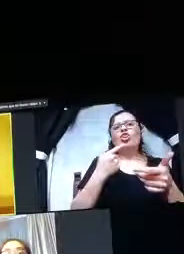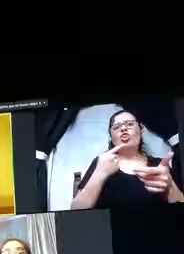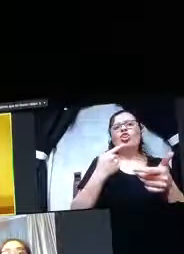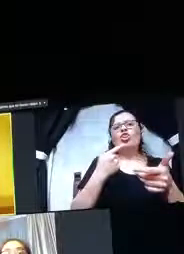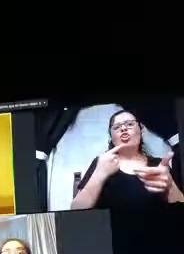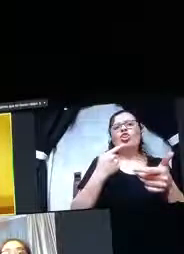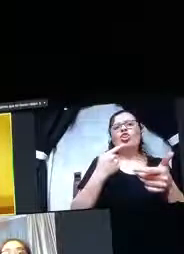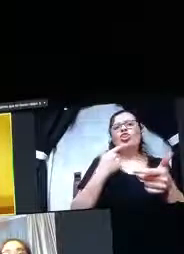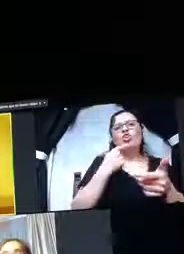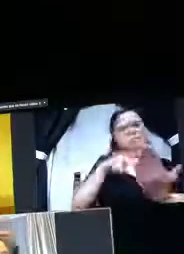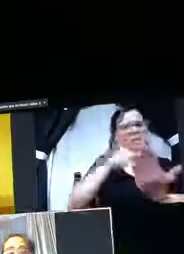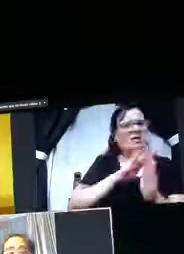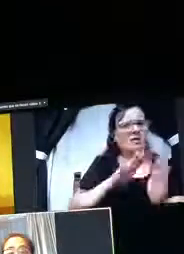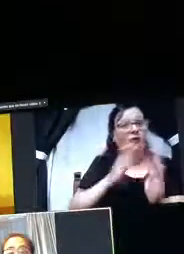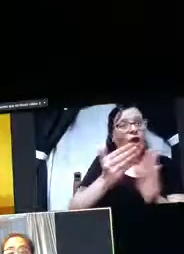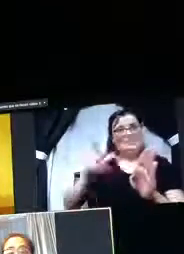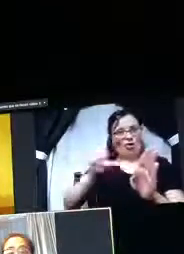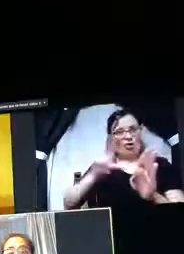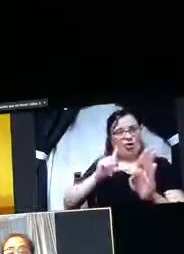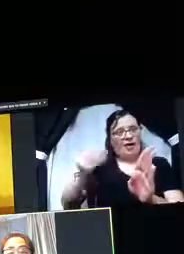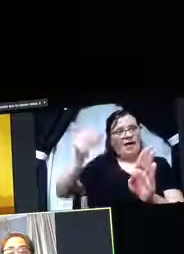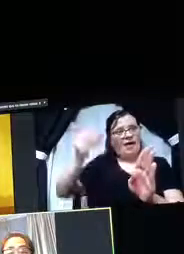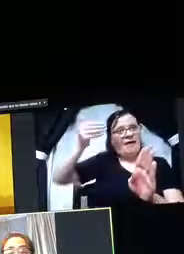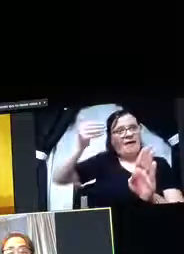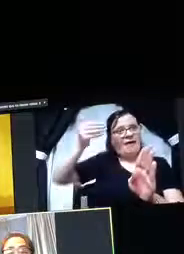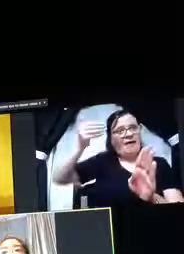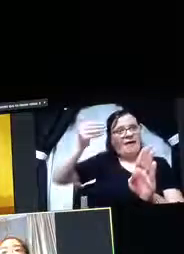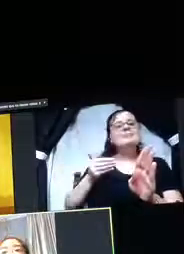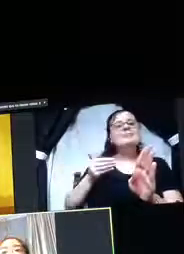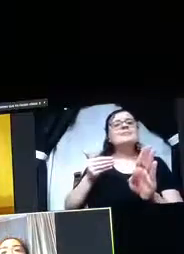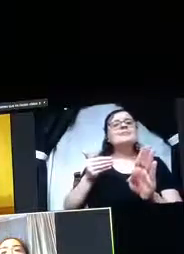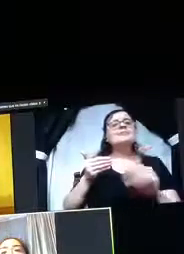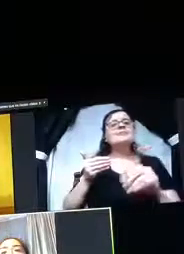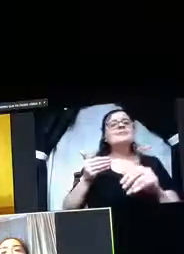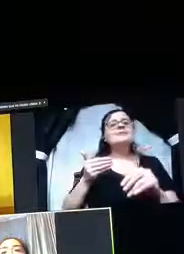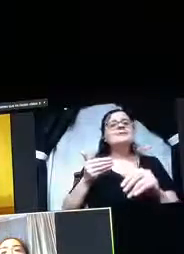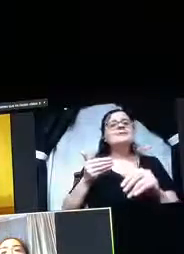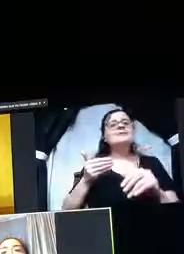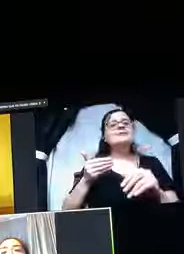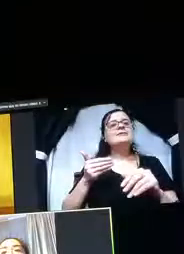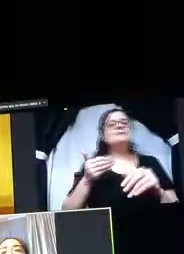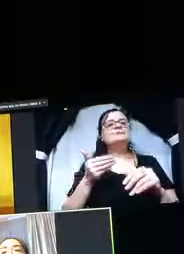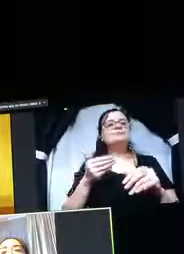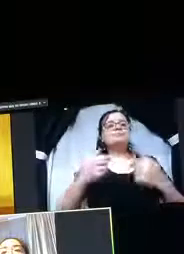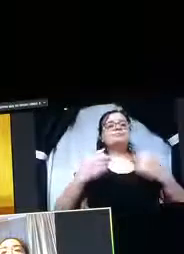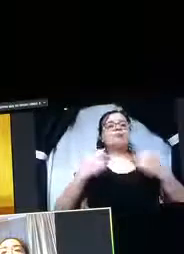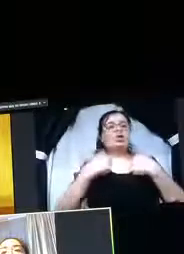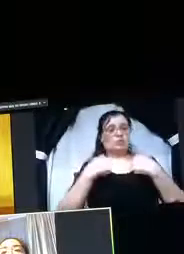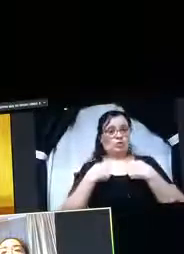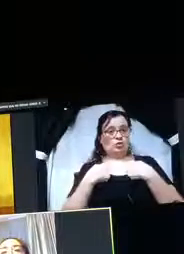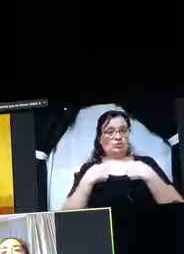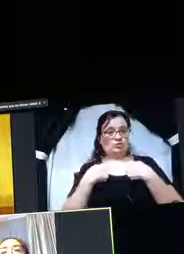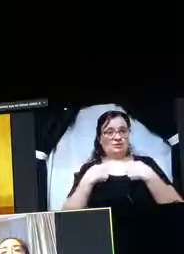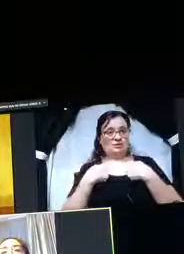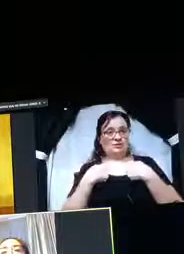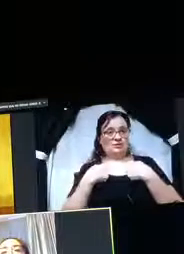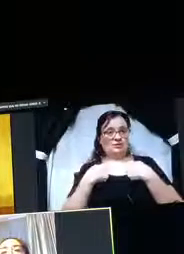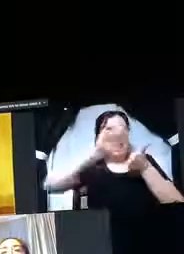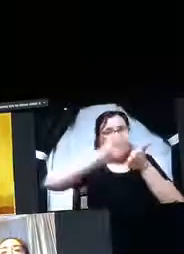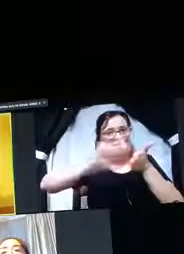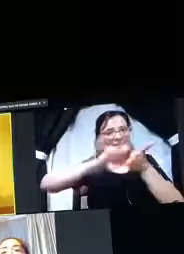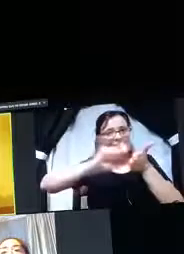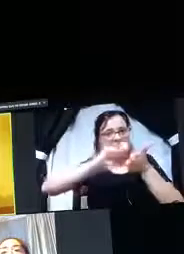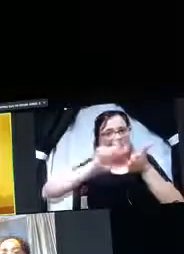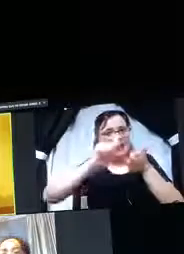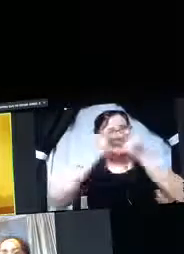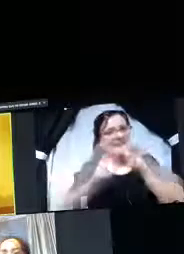acuerdo que antes de Logogenia, inclusive, que después me di cuenta que era un error mío, mi